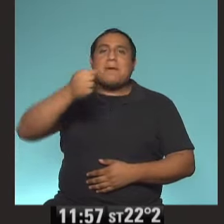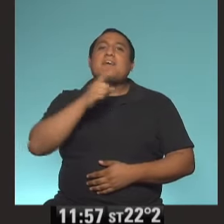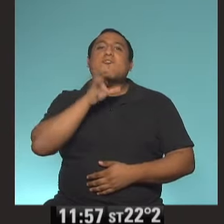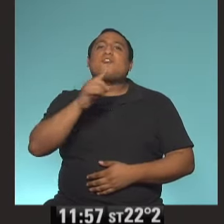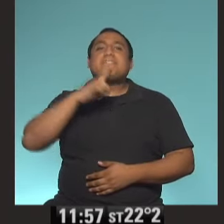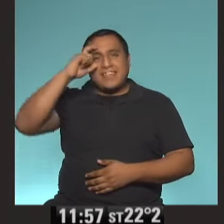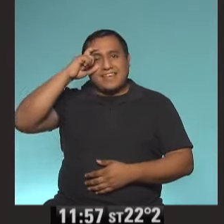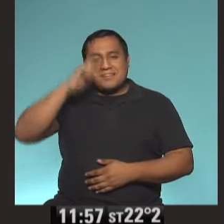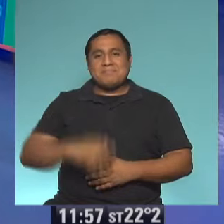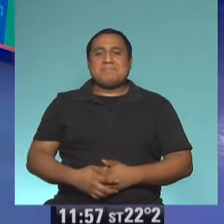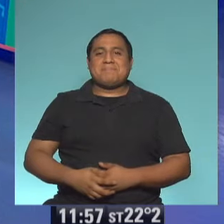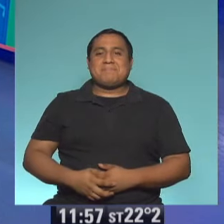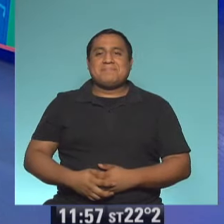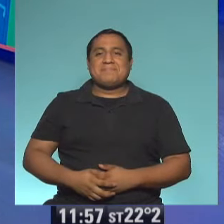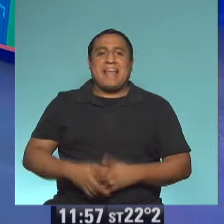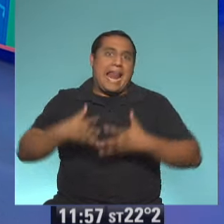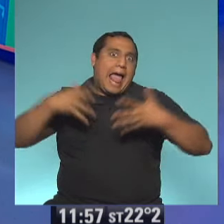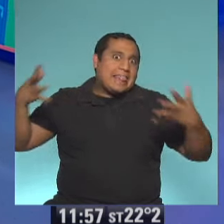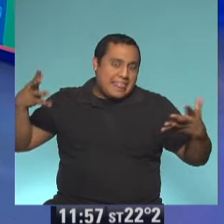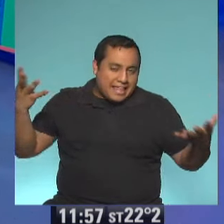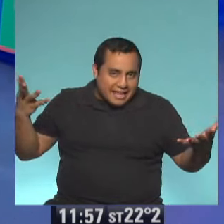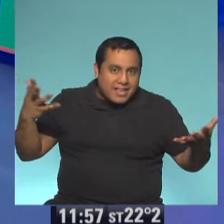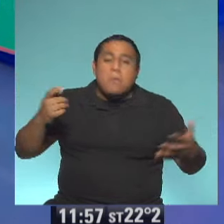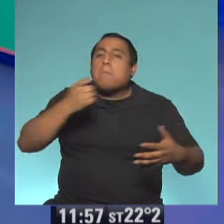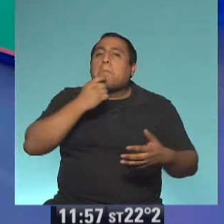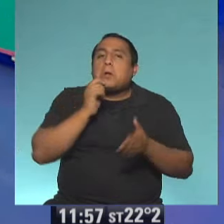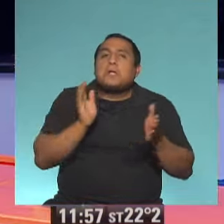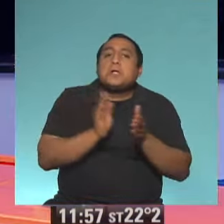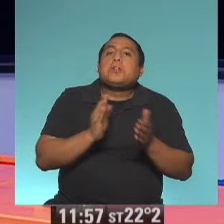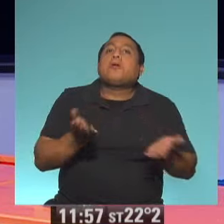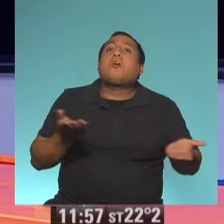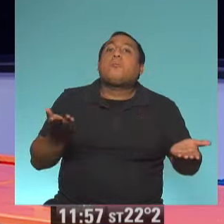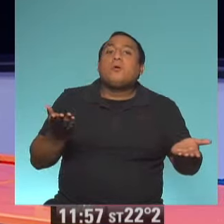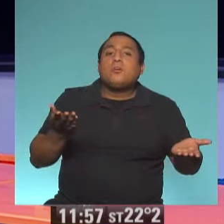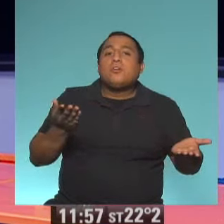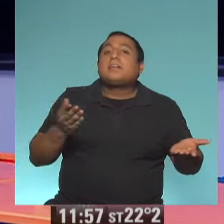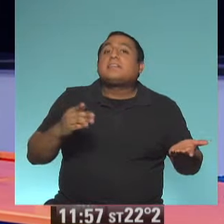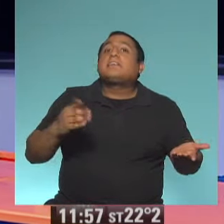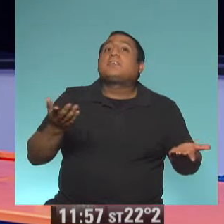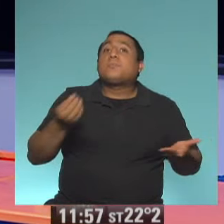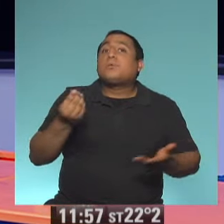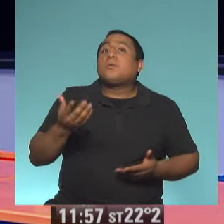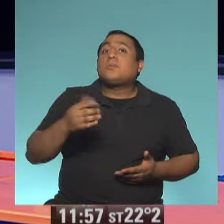zapatote. Grandote, porque zapato. Si fuese chiquitito, ¿qué sería? Un